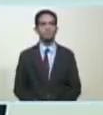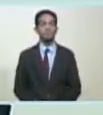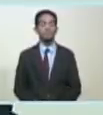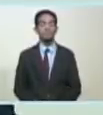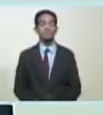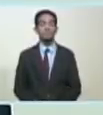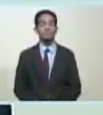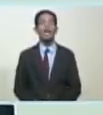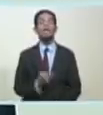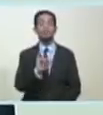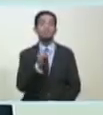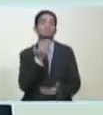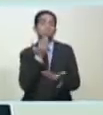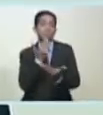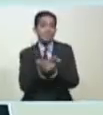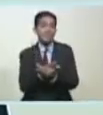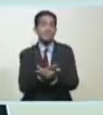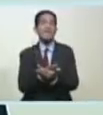la convoco.